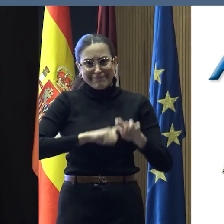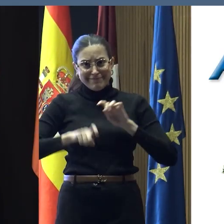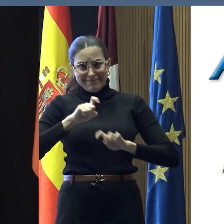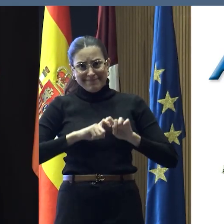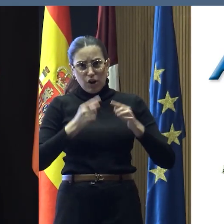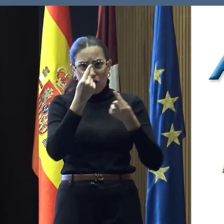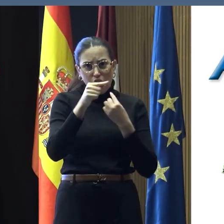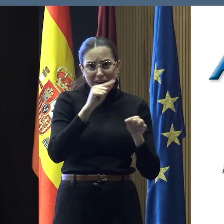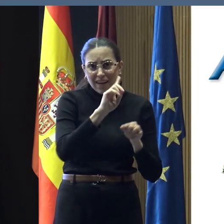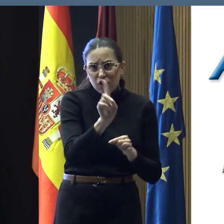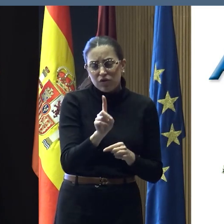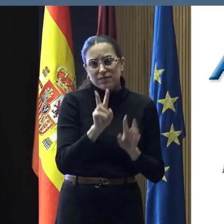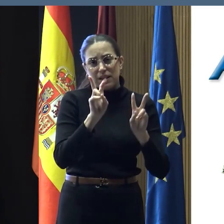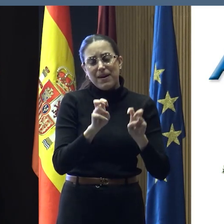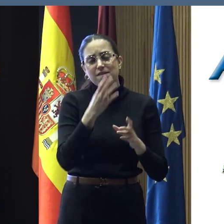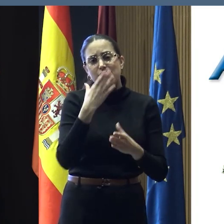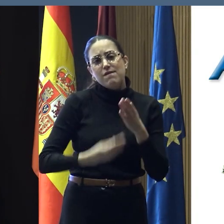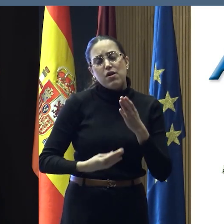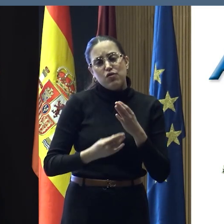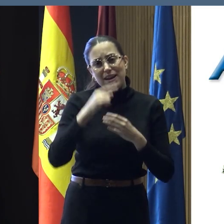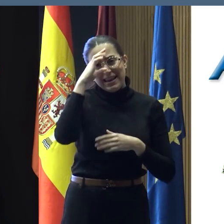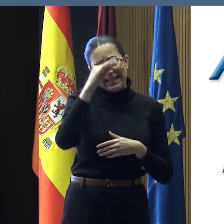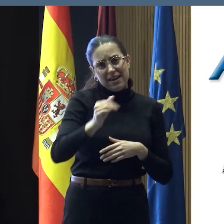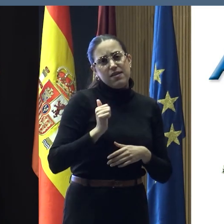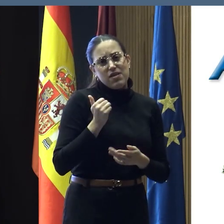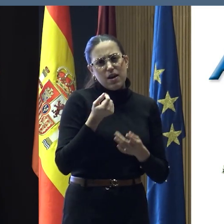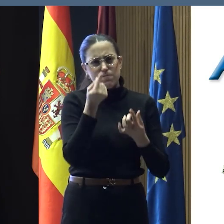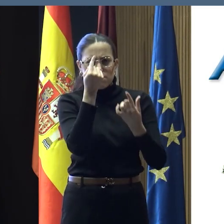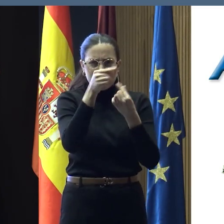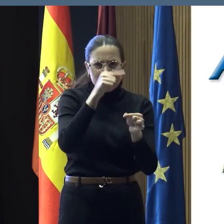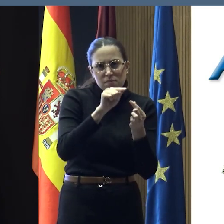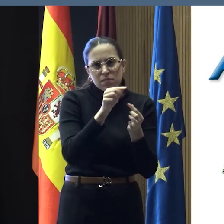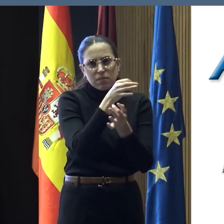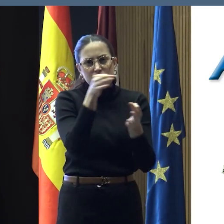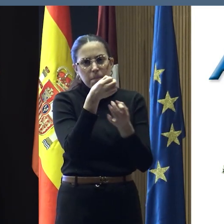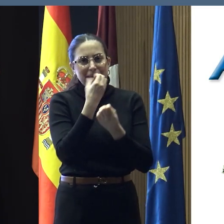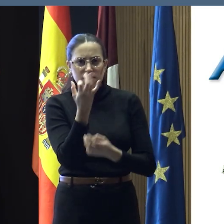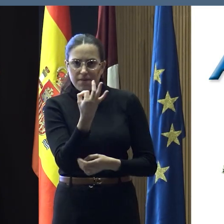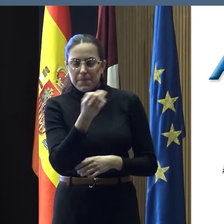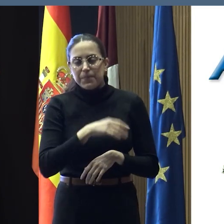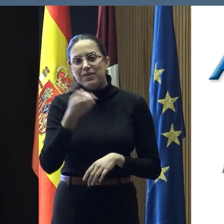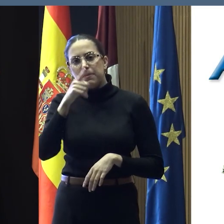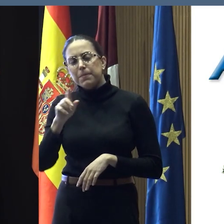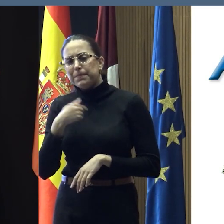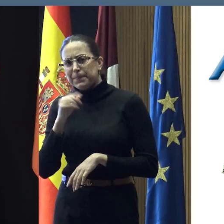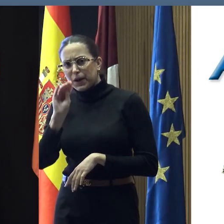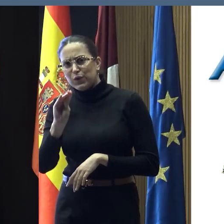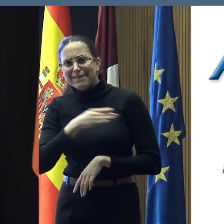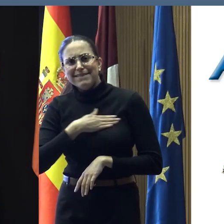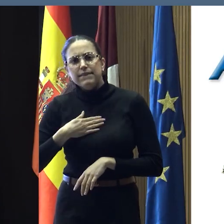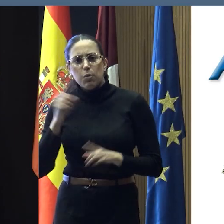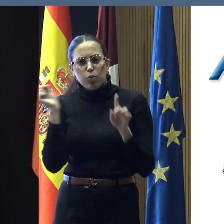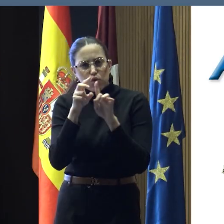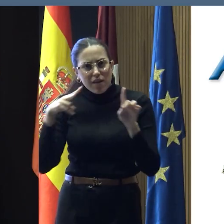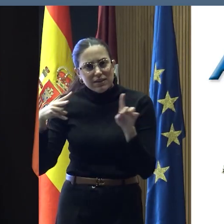en inteligencia artificial. Y también te quiero consultar si ya estas